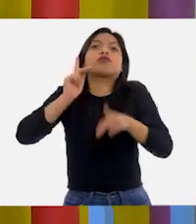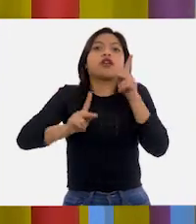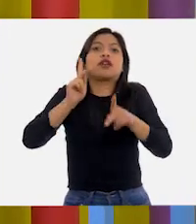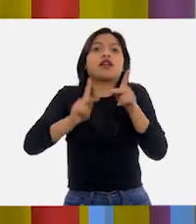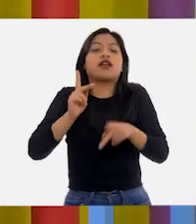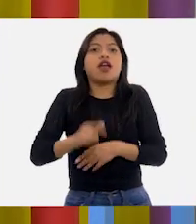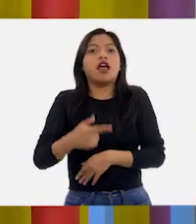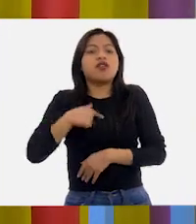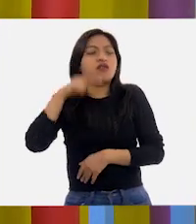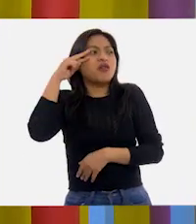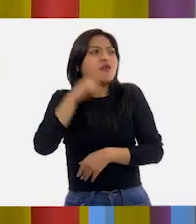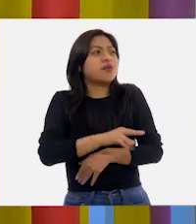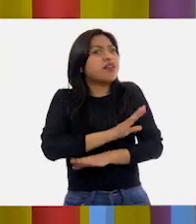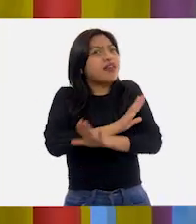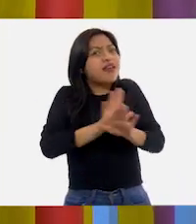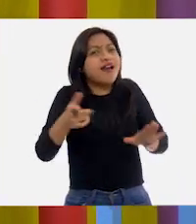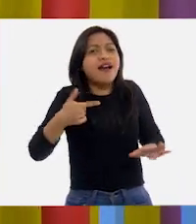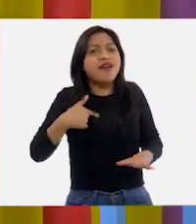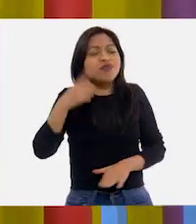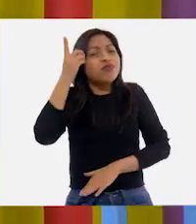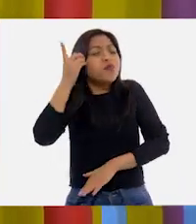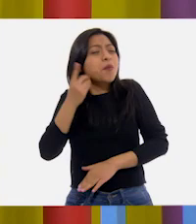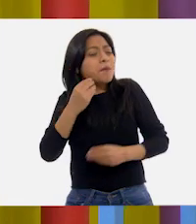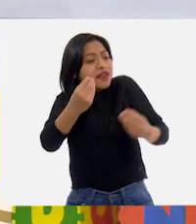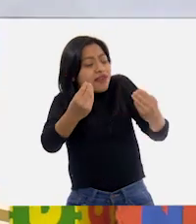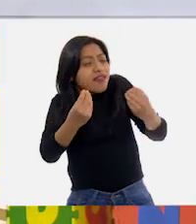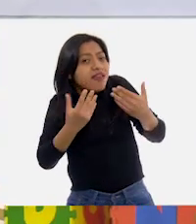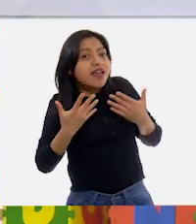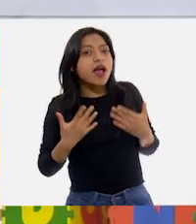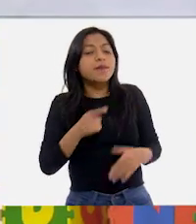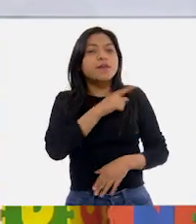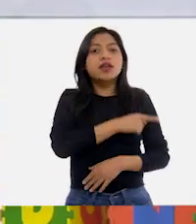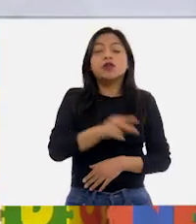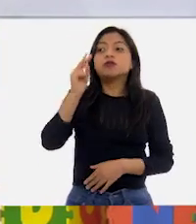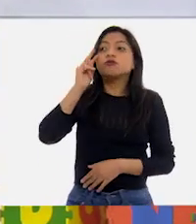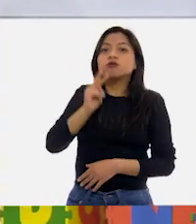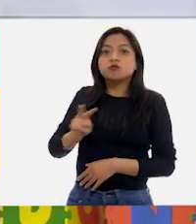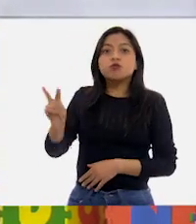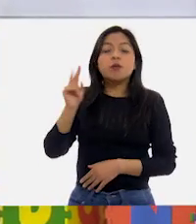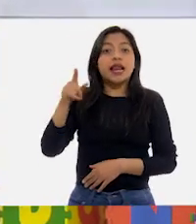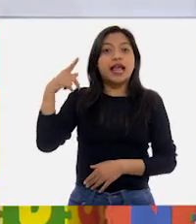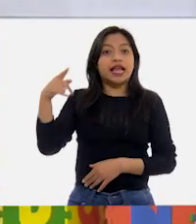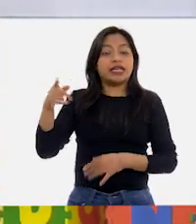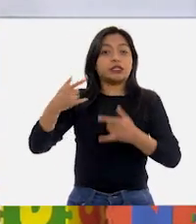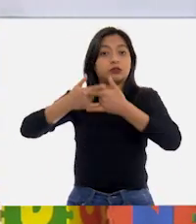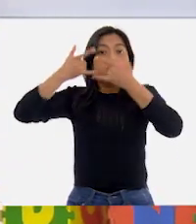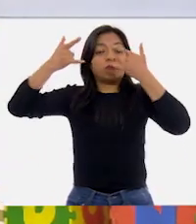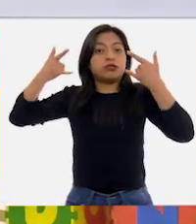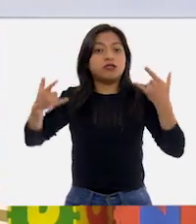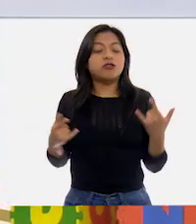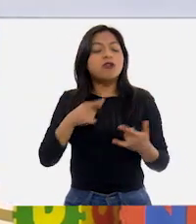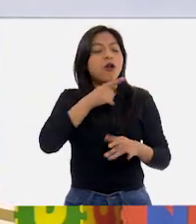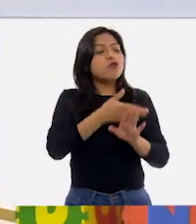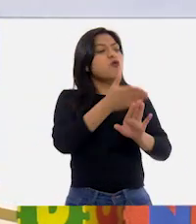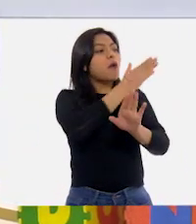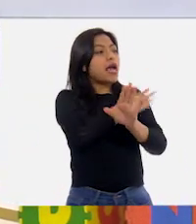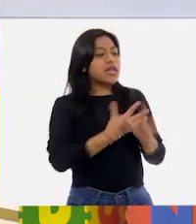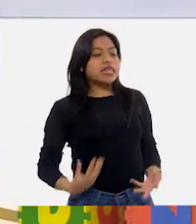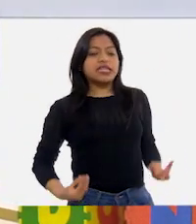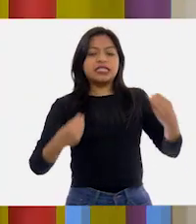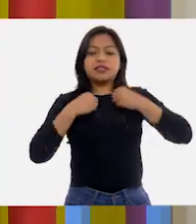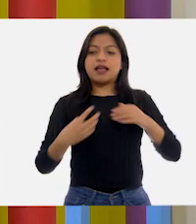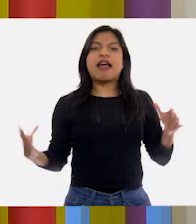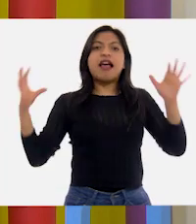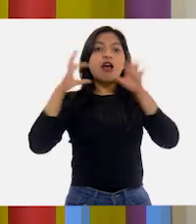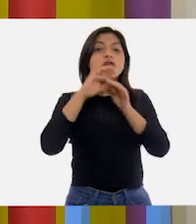favor, Patricia, déjame dormir. ¿Qué sientes al escuchar entonces una historia que tiene que ver a veces con lo que vivimos cuando niños?